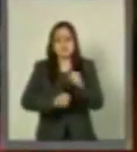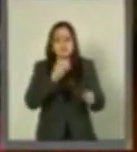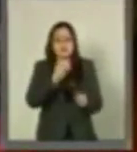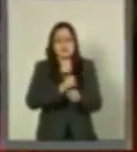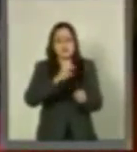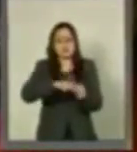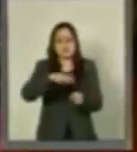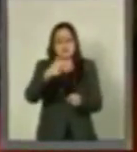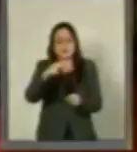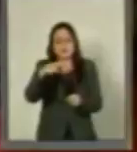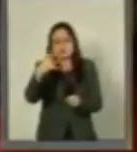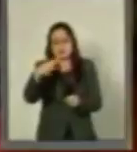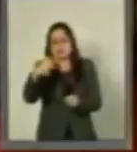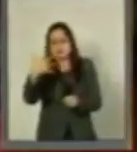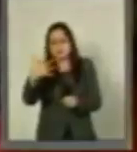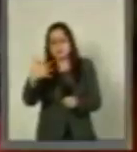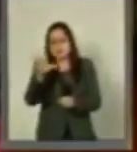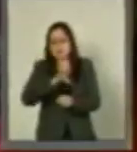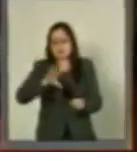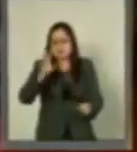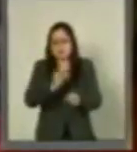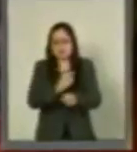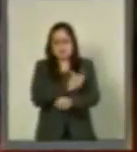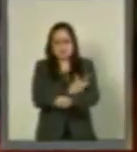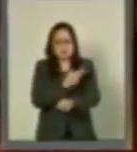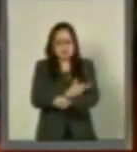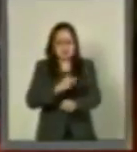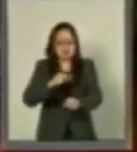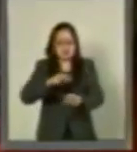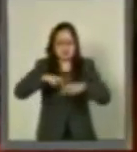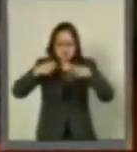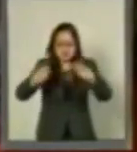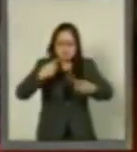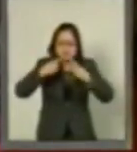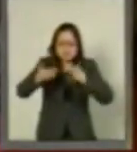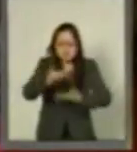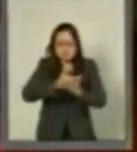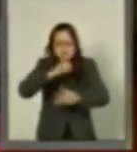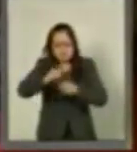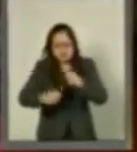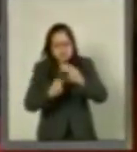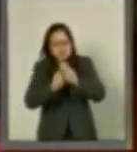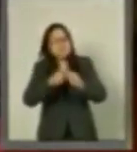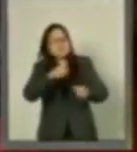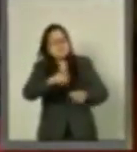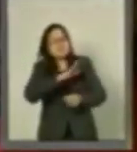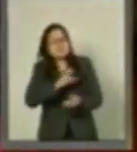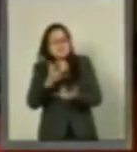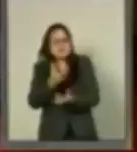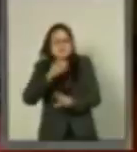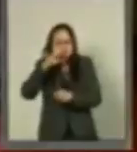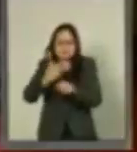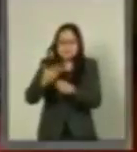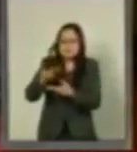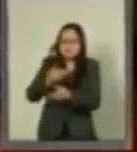2013, 14 y 15, coordinación plena, reuniones estratégicas, fortalecimiento de capacidades.